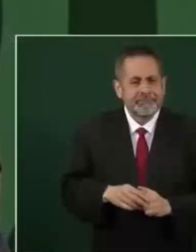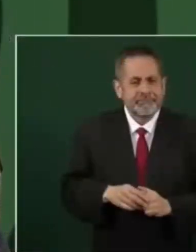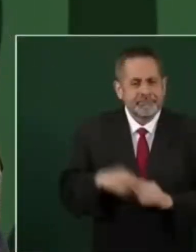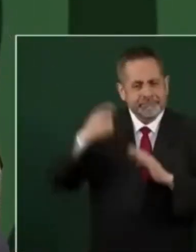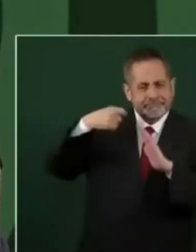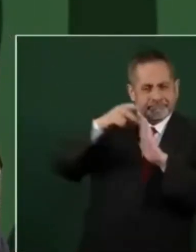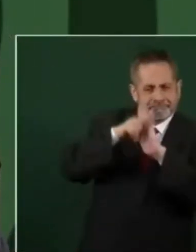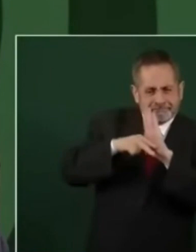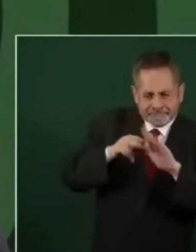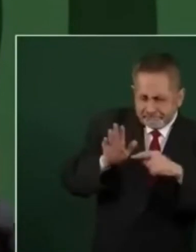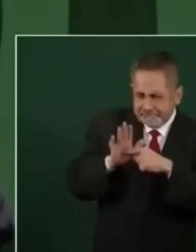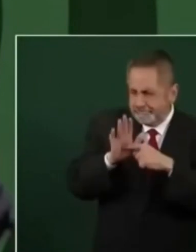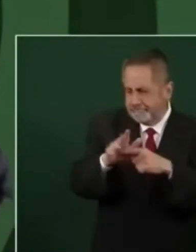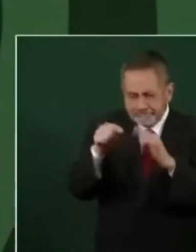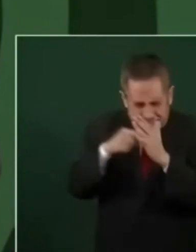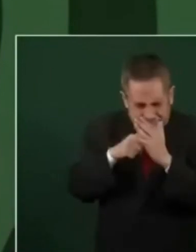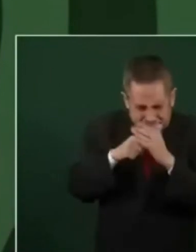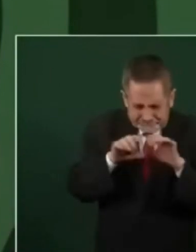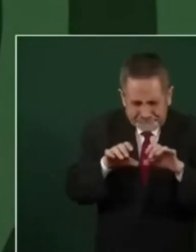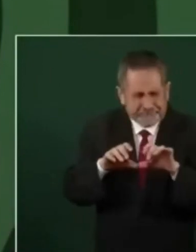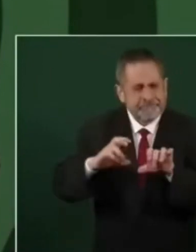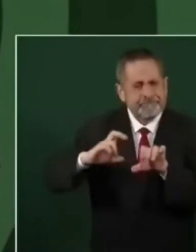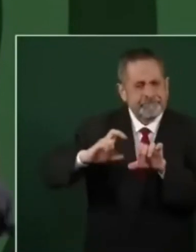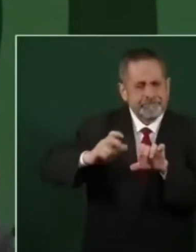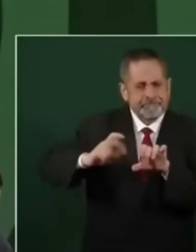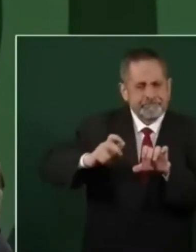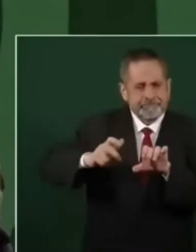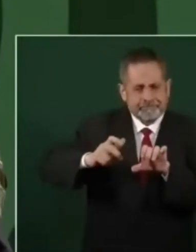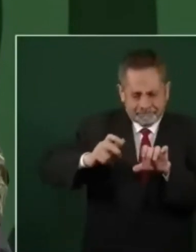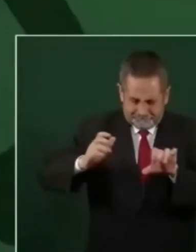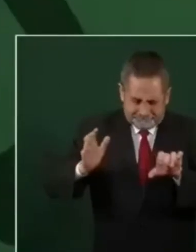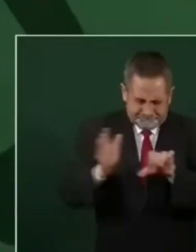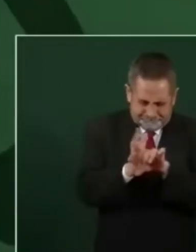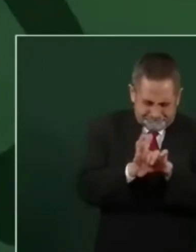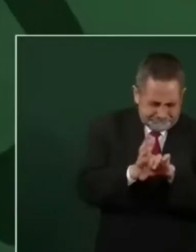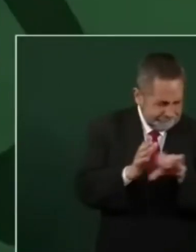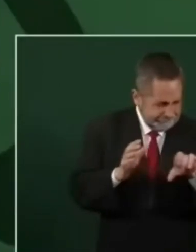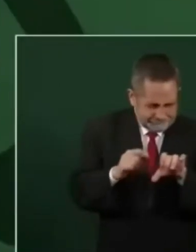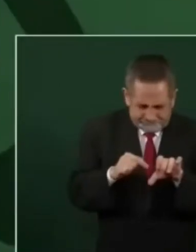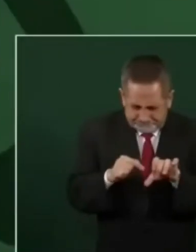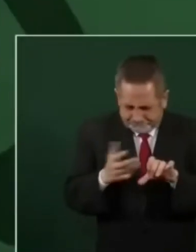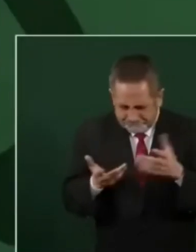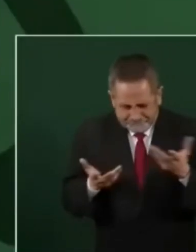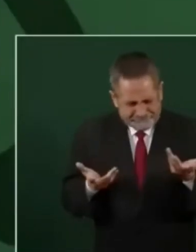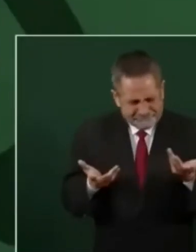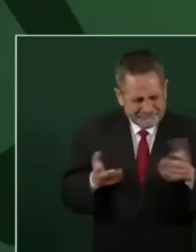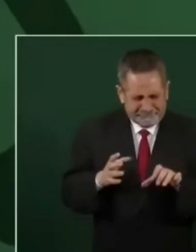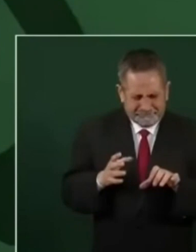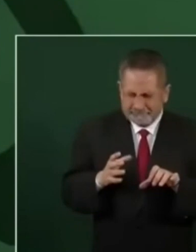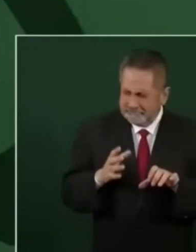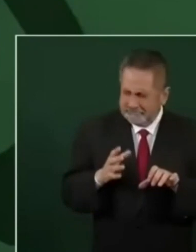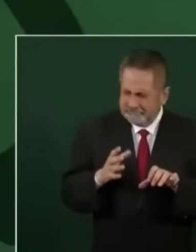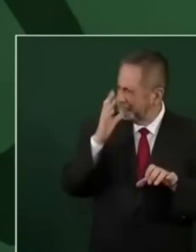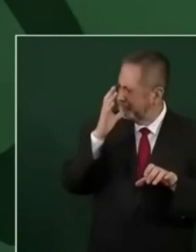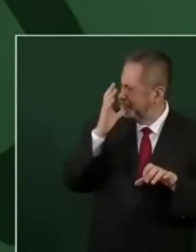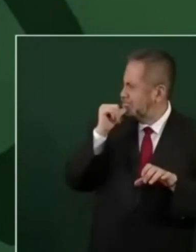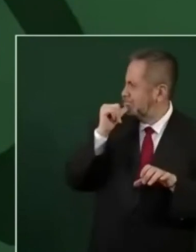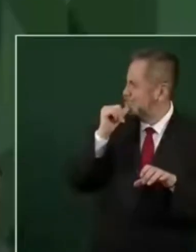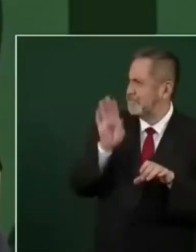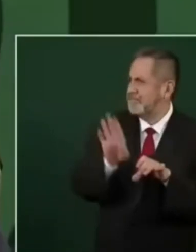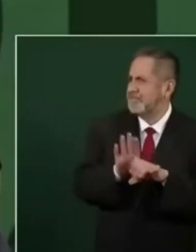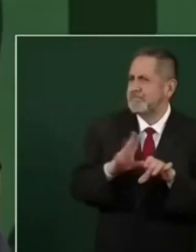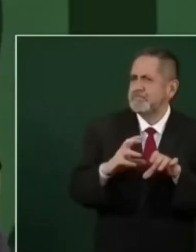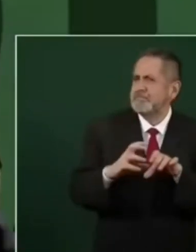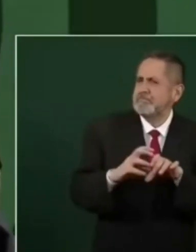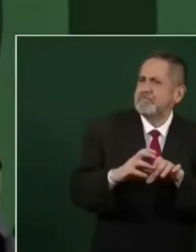ni por la falta de mantenimiento. Hace unos días se mostraron los videos donde se veían pernos donde no había manera de que se podían desprender. Hubo